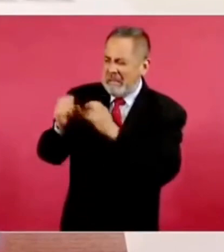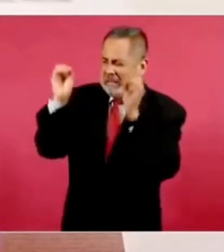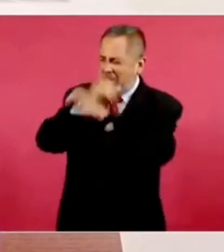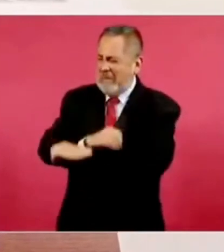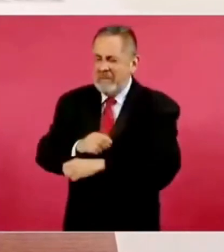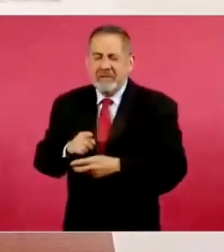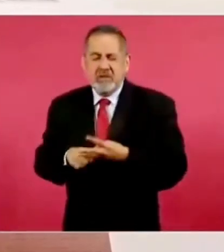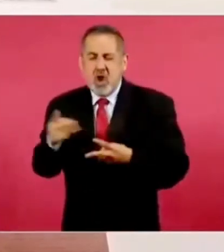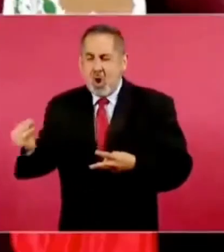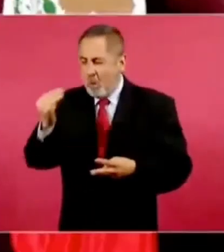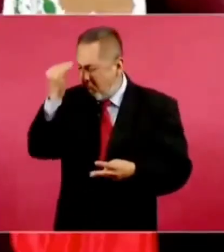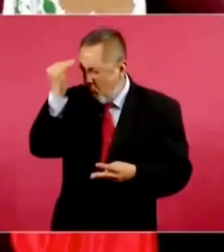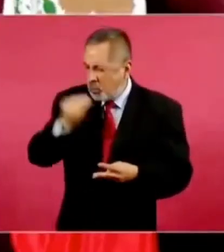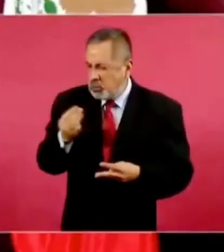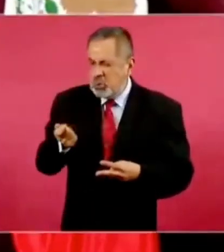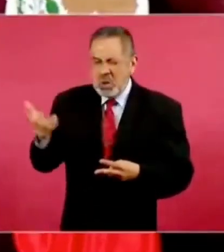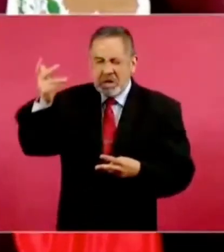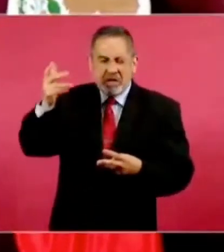monstruo,